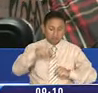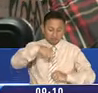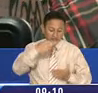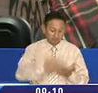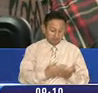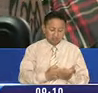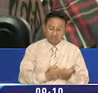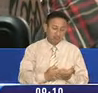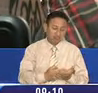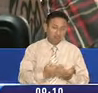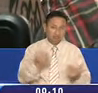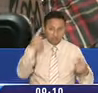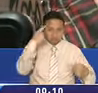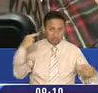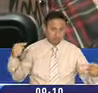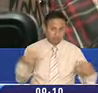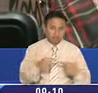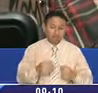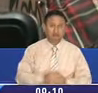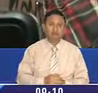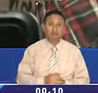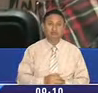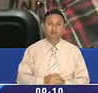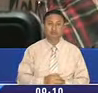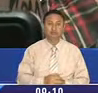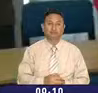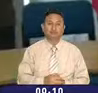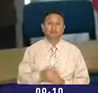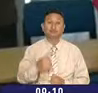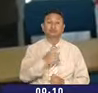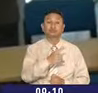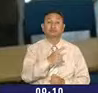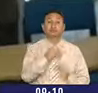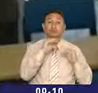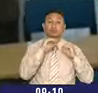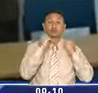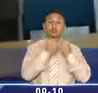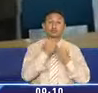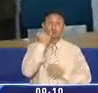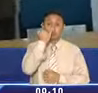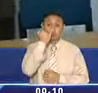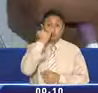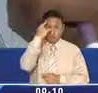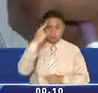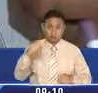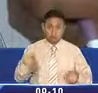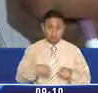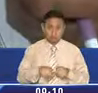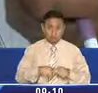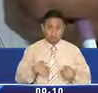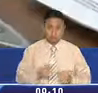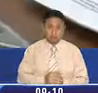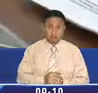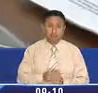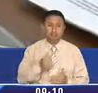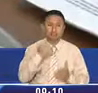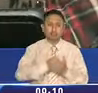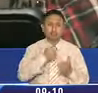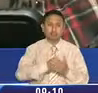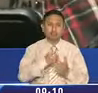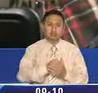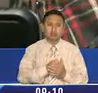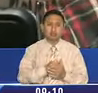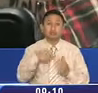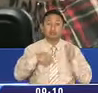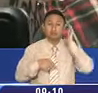llegarse a un punto de entendimiento sobre ese tema en concreto. Desde la CONFENIAE señalaron que ante estos desacuerdos, ahora solo les quedará seguir luchando en el ámbito legal.